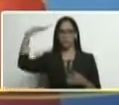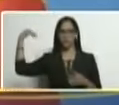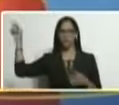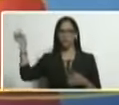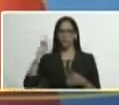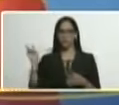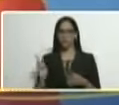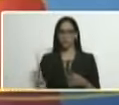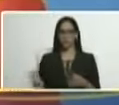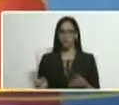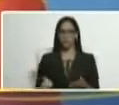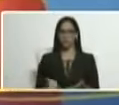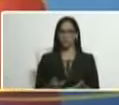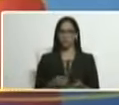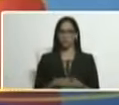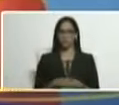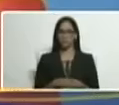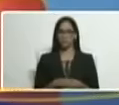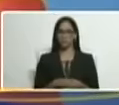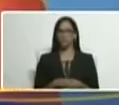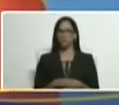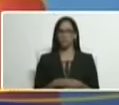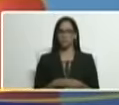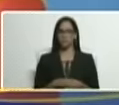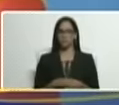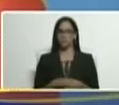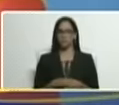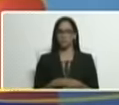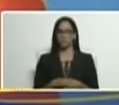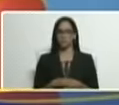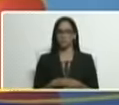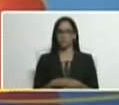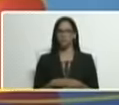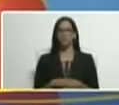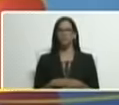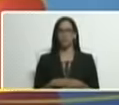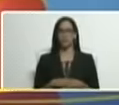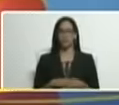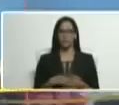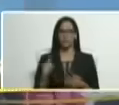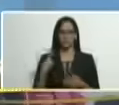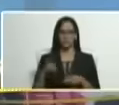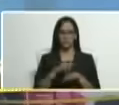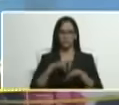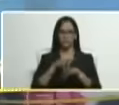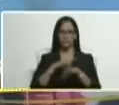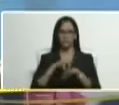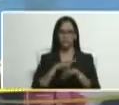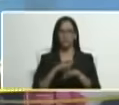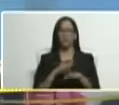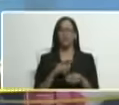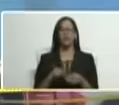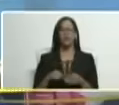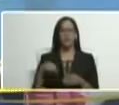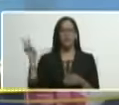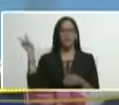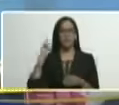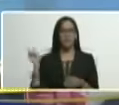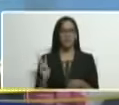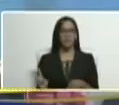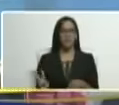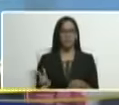Y yo le dije al camarada viceprimer ministro de Vietnam, Tran Lu